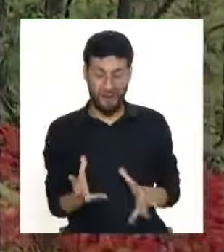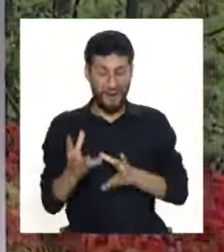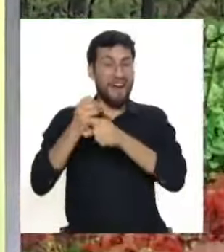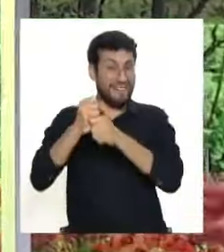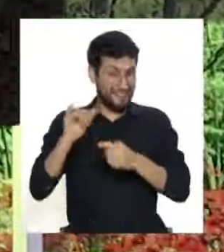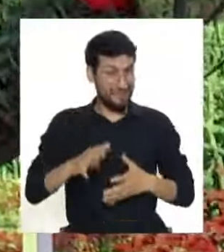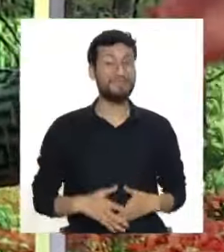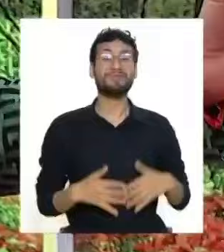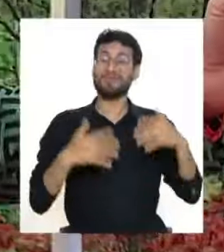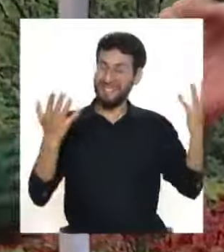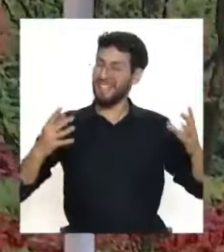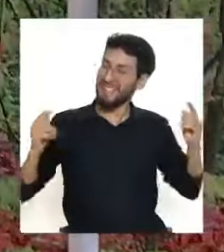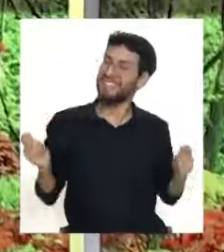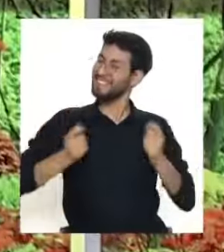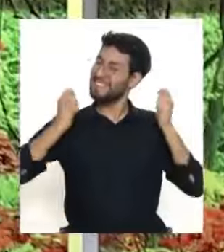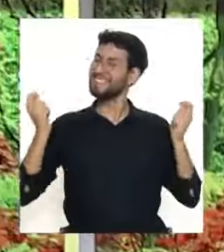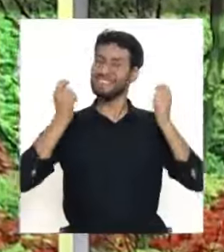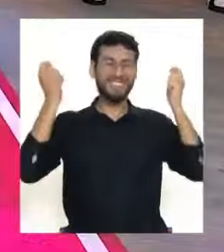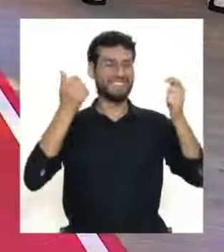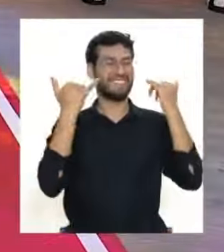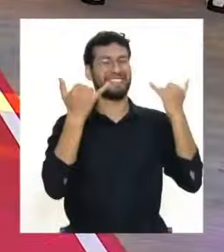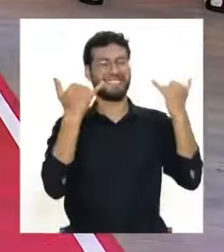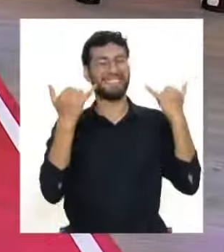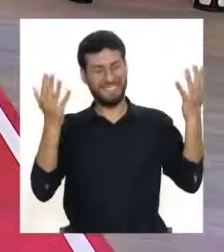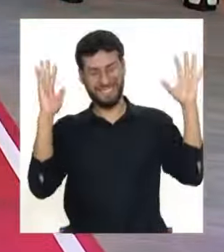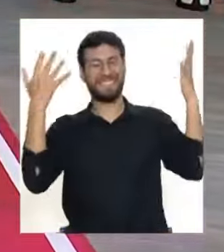y hoy la celebramos, Uchi.